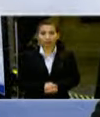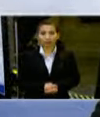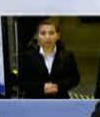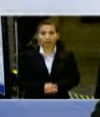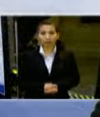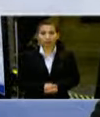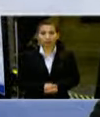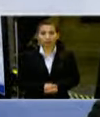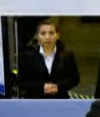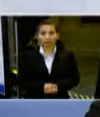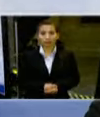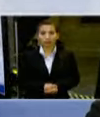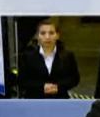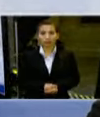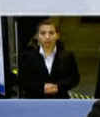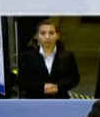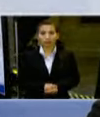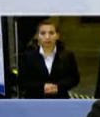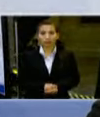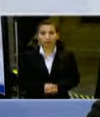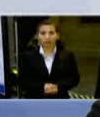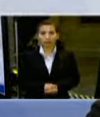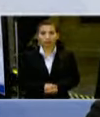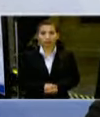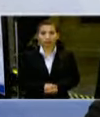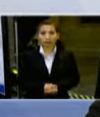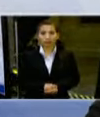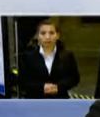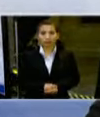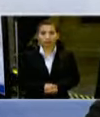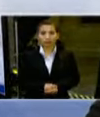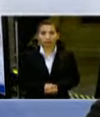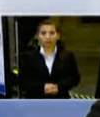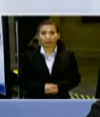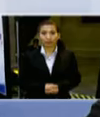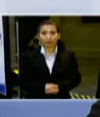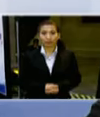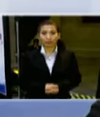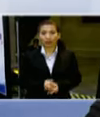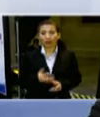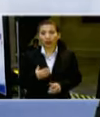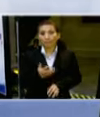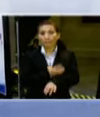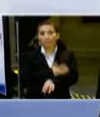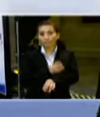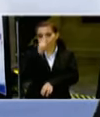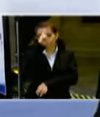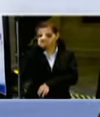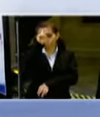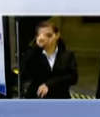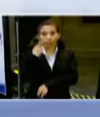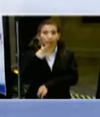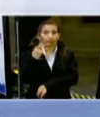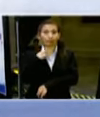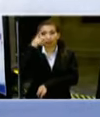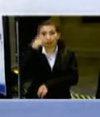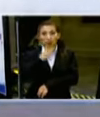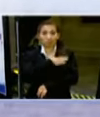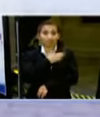está claramente ejerciendo su labor de acompañante, de asesor de la política exterior de México, así es que